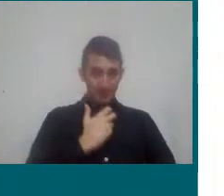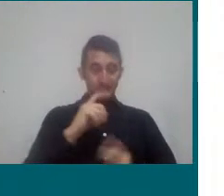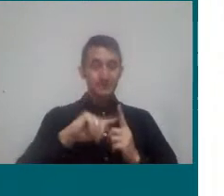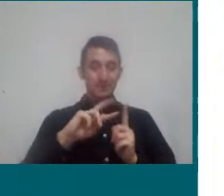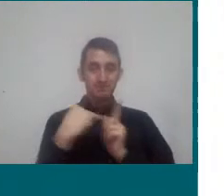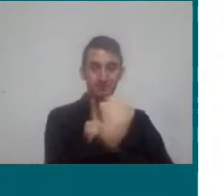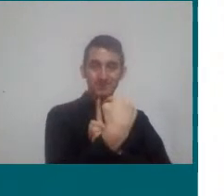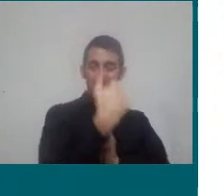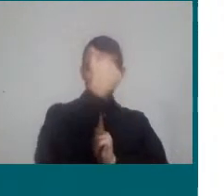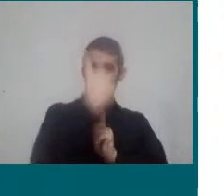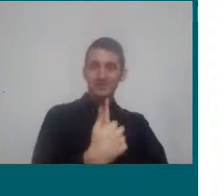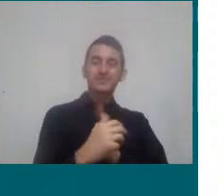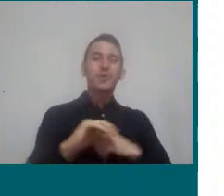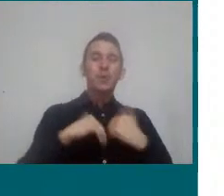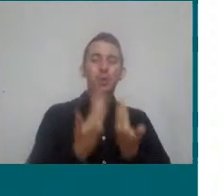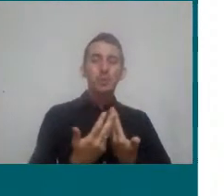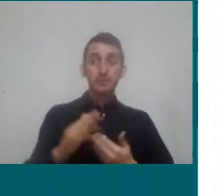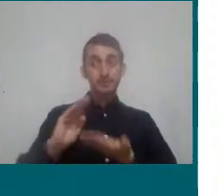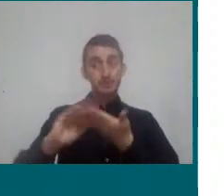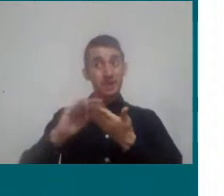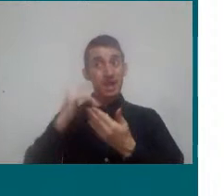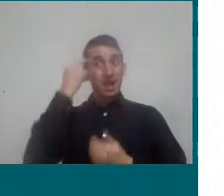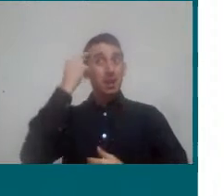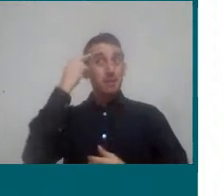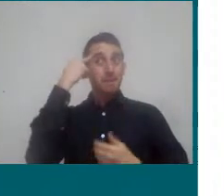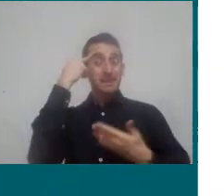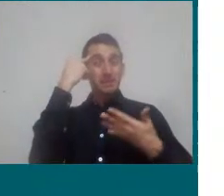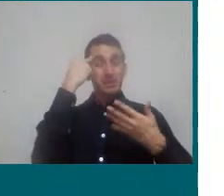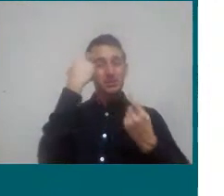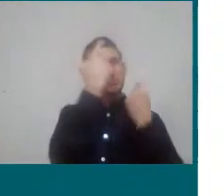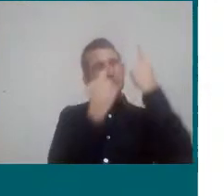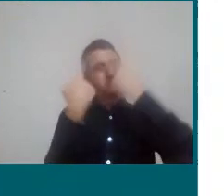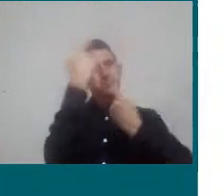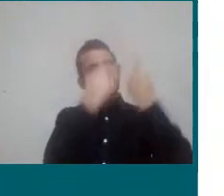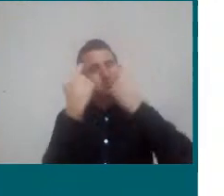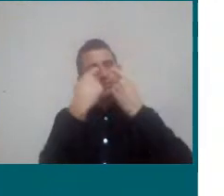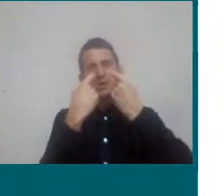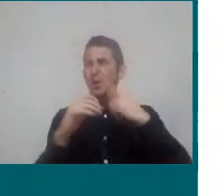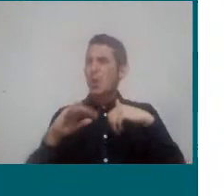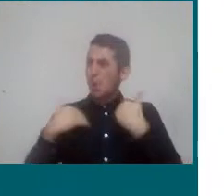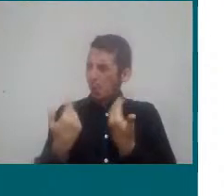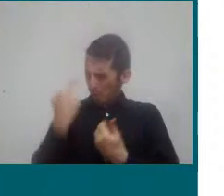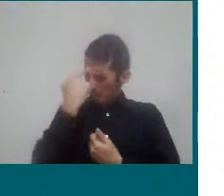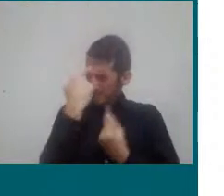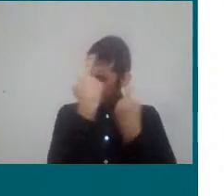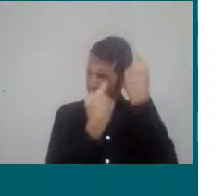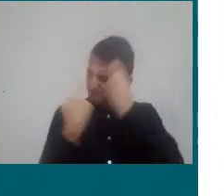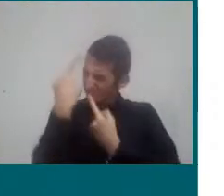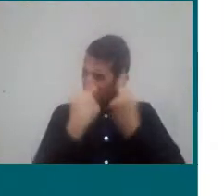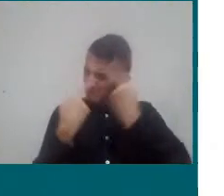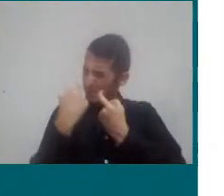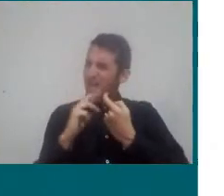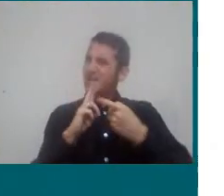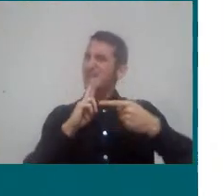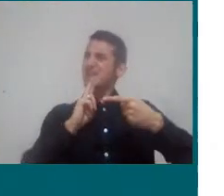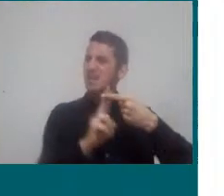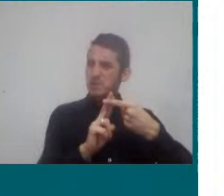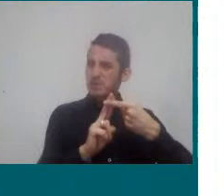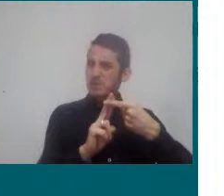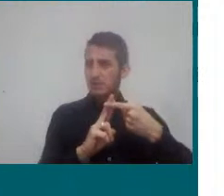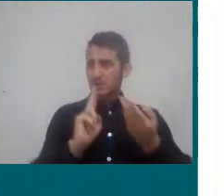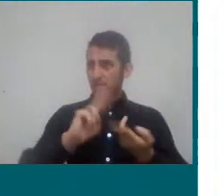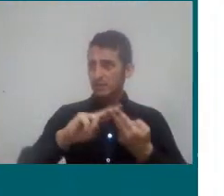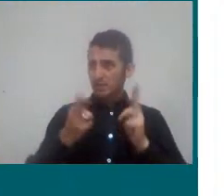pensamiento crítico. Oye, ¿alguien me dice a mí cómo se desarrolla el pensamiento crítico con respuestas únicas y con